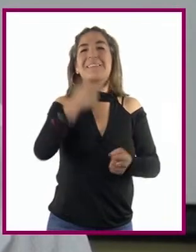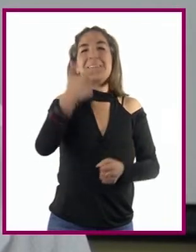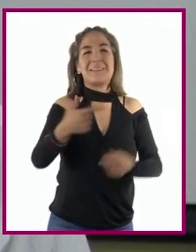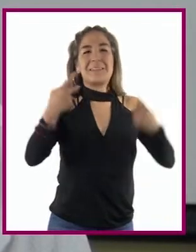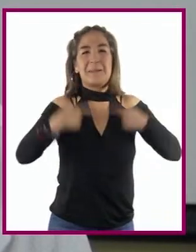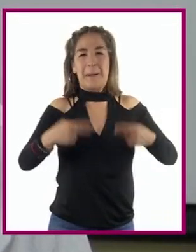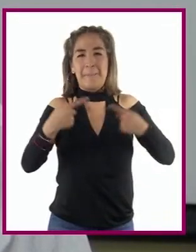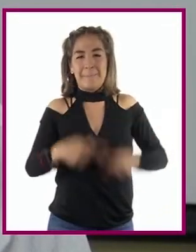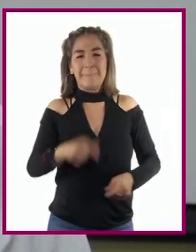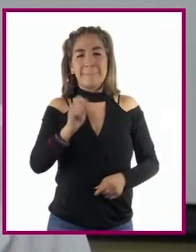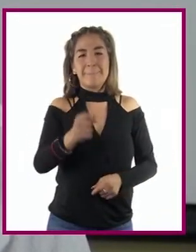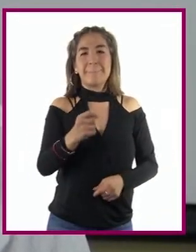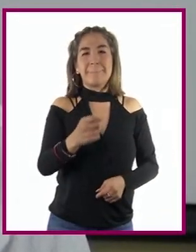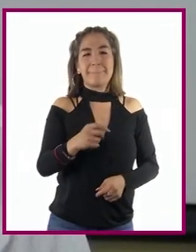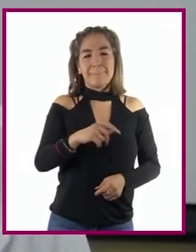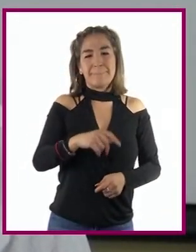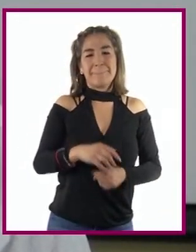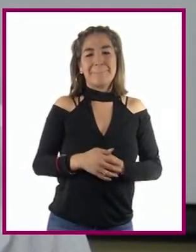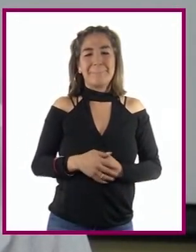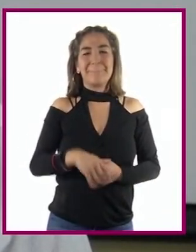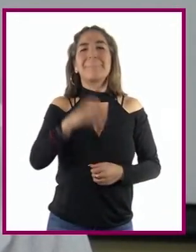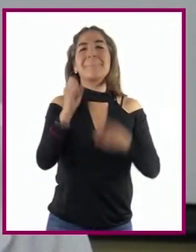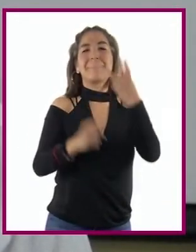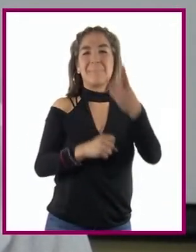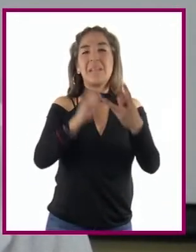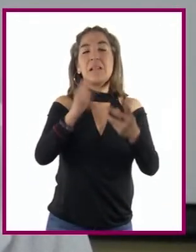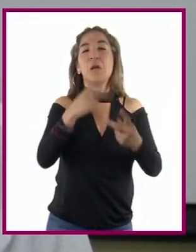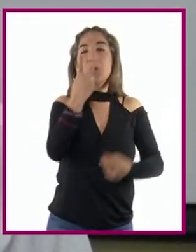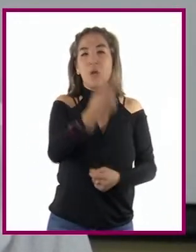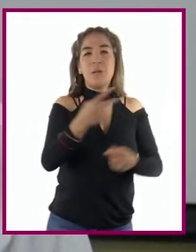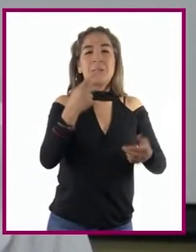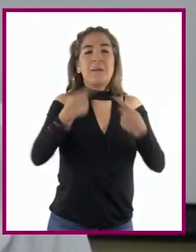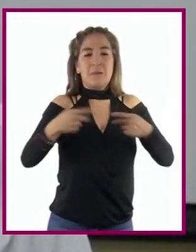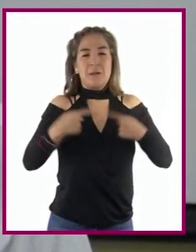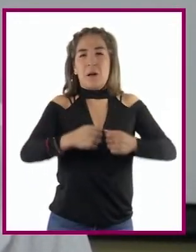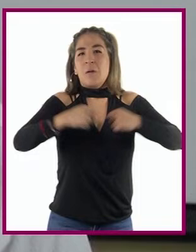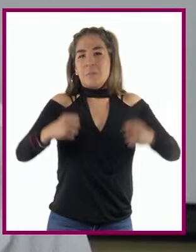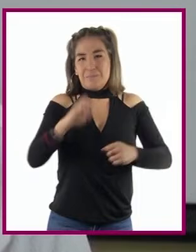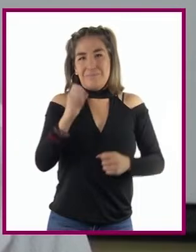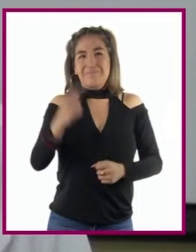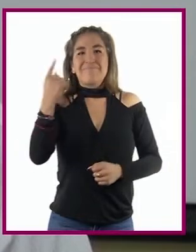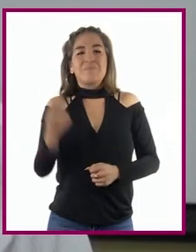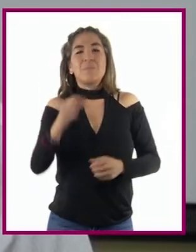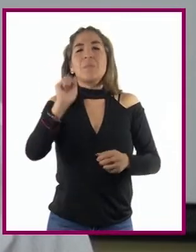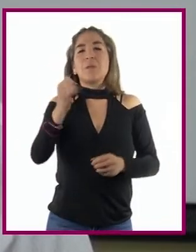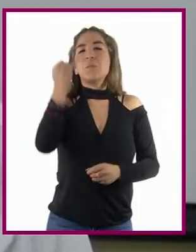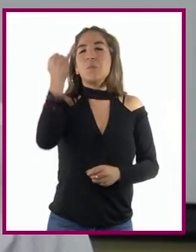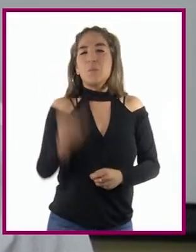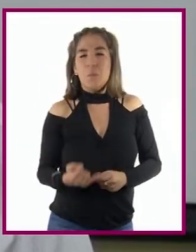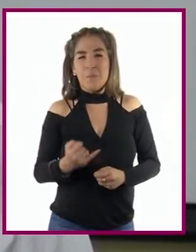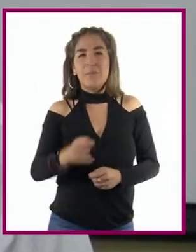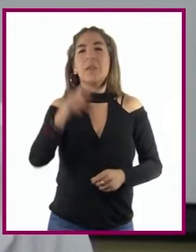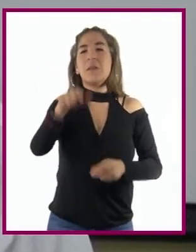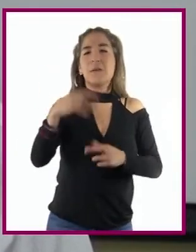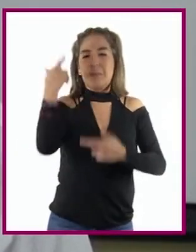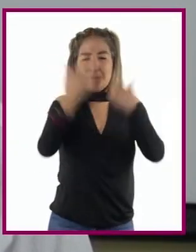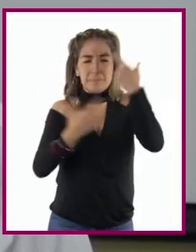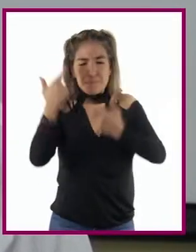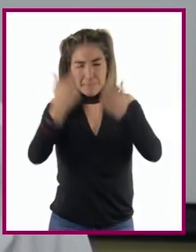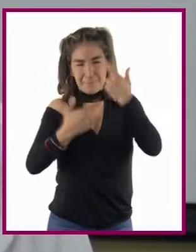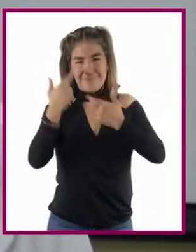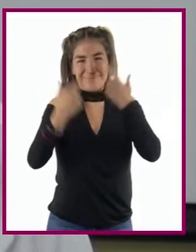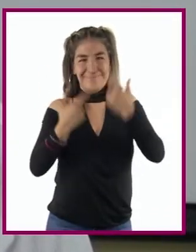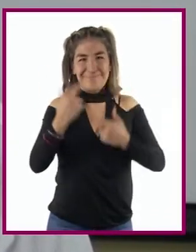2 de ellas tienen sobrepeso y una de ellas tiene una estatura y peso por debajo del esperado. Se hacen los análisis